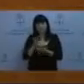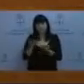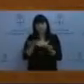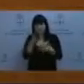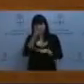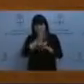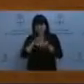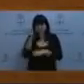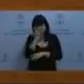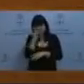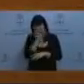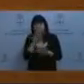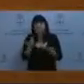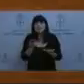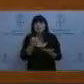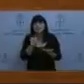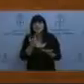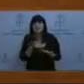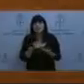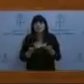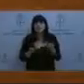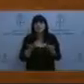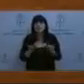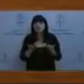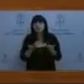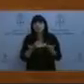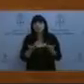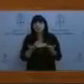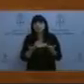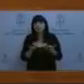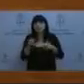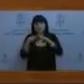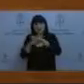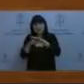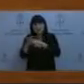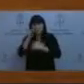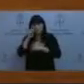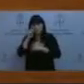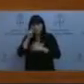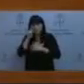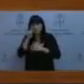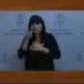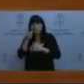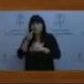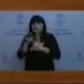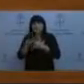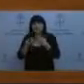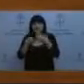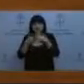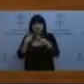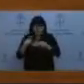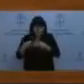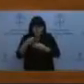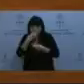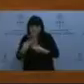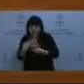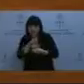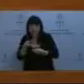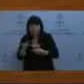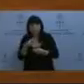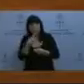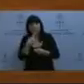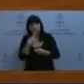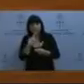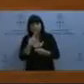espíritu de gobernanza industrial Que impedía tomar un espíritu serio De gestión turística De esta región Decía escasa inclinación turística Bueno yo igual decía otra palabra